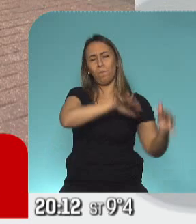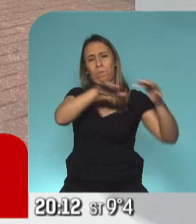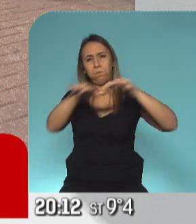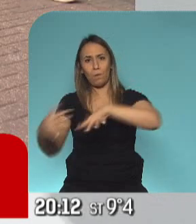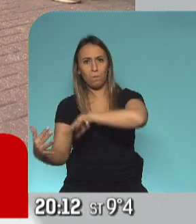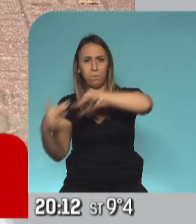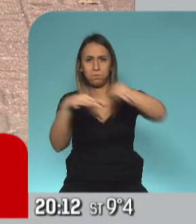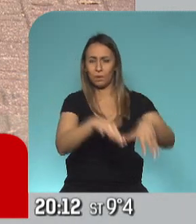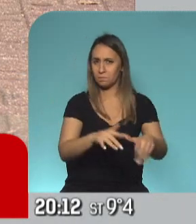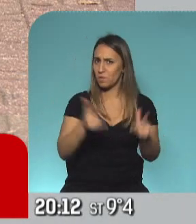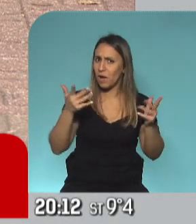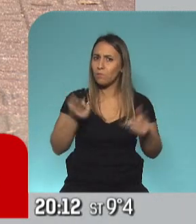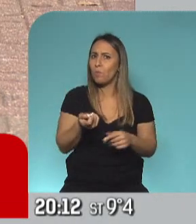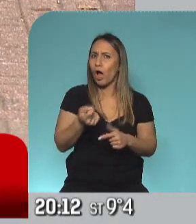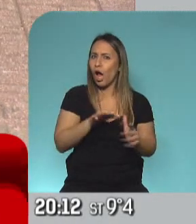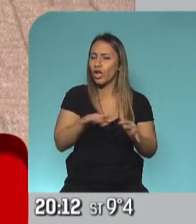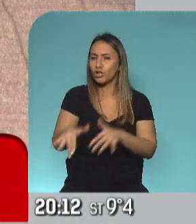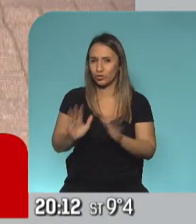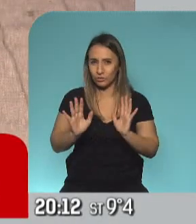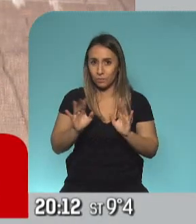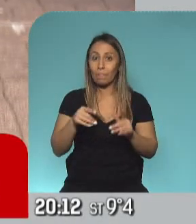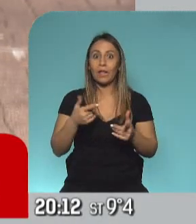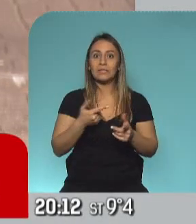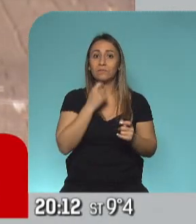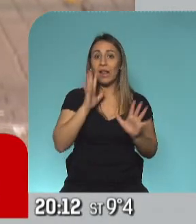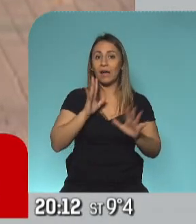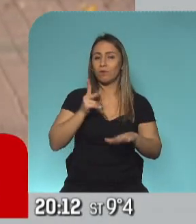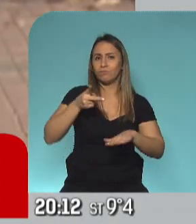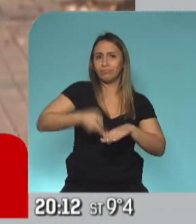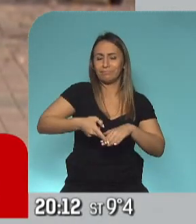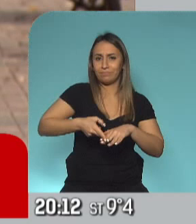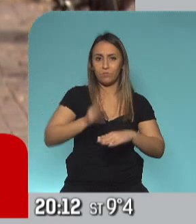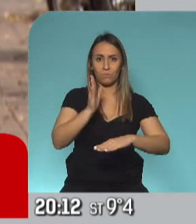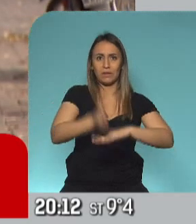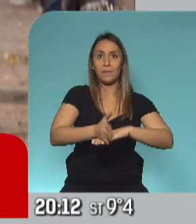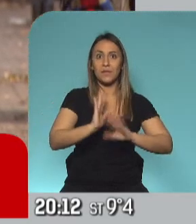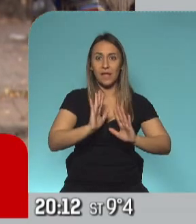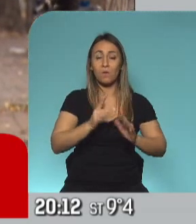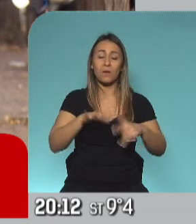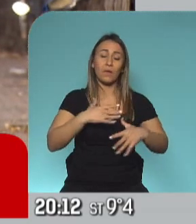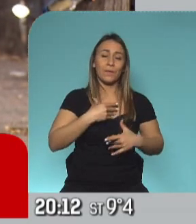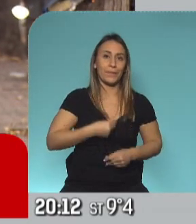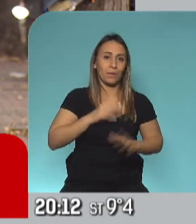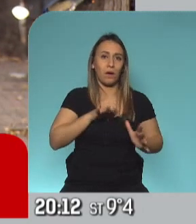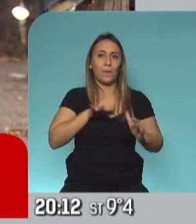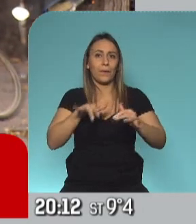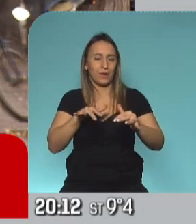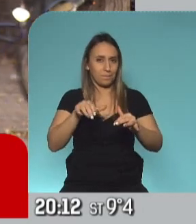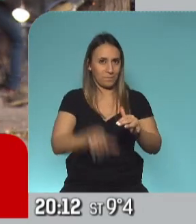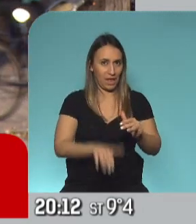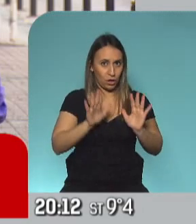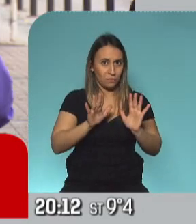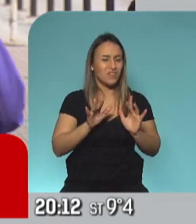interjurisdiccional. Es decir, cerrar ese transporte puede ser un alivio, pero no es el gran alivio, no termina